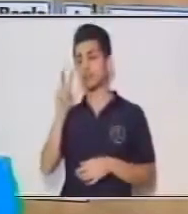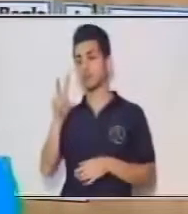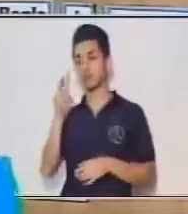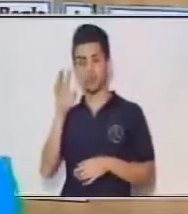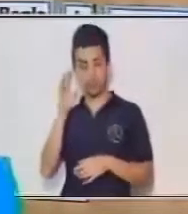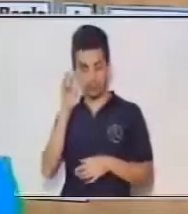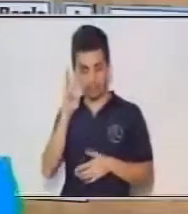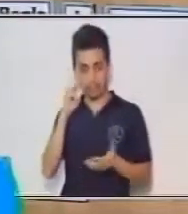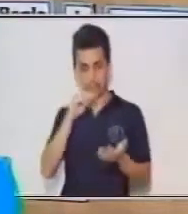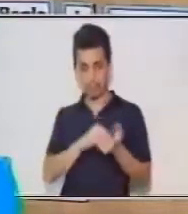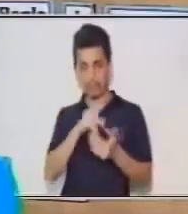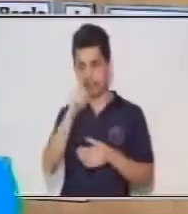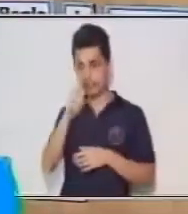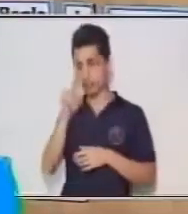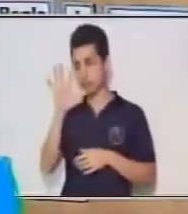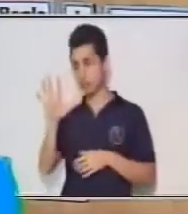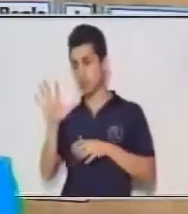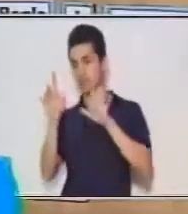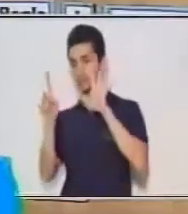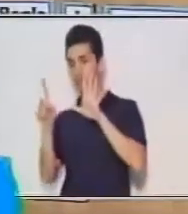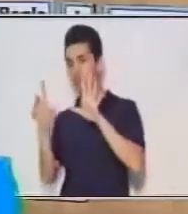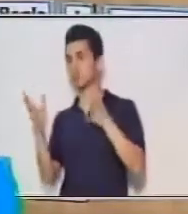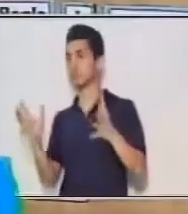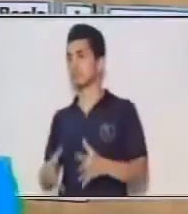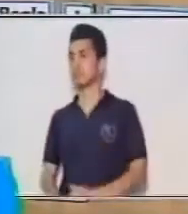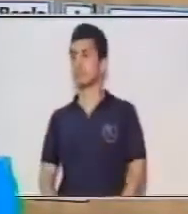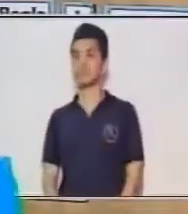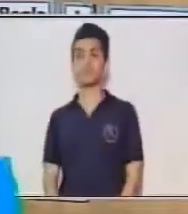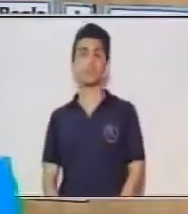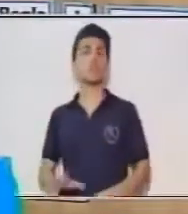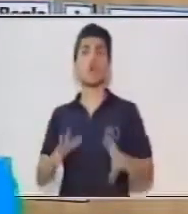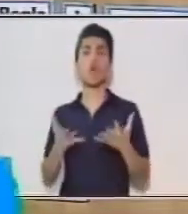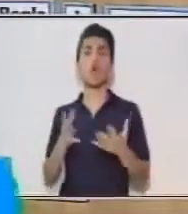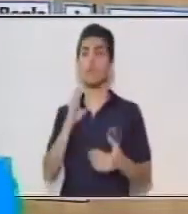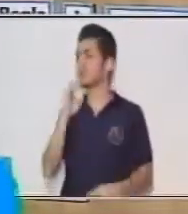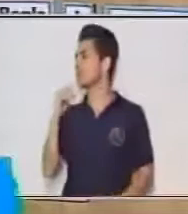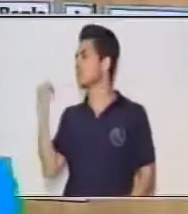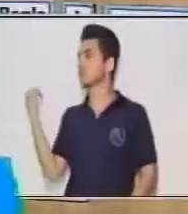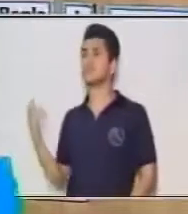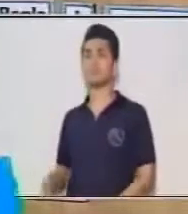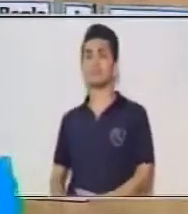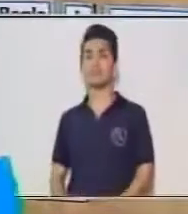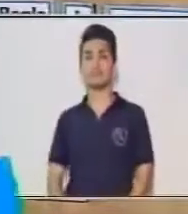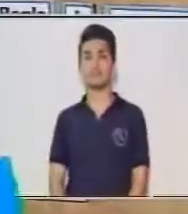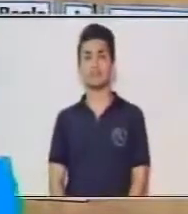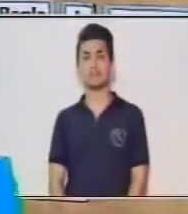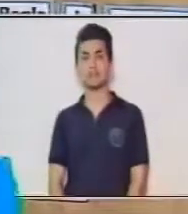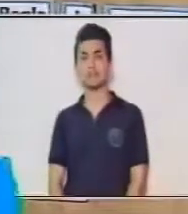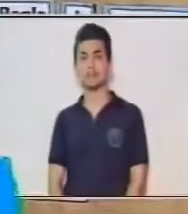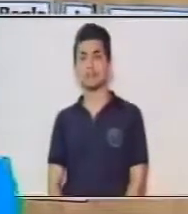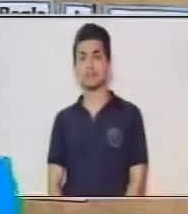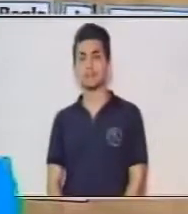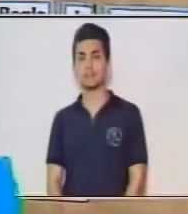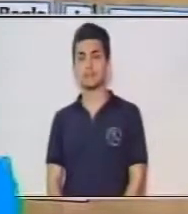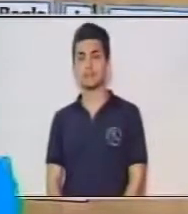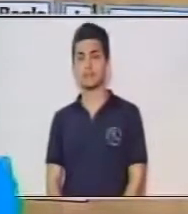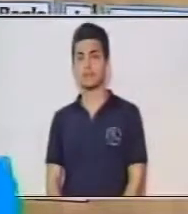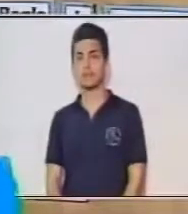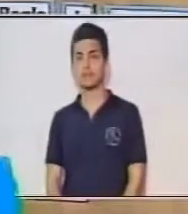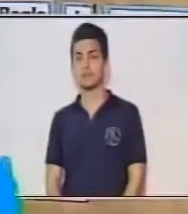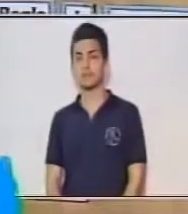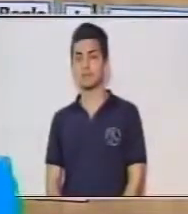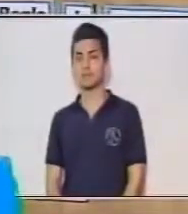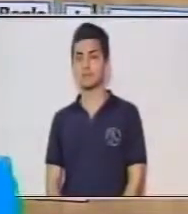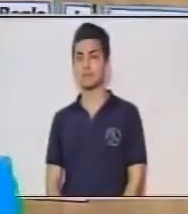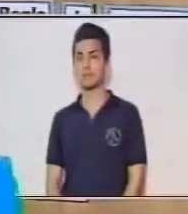3156. ¿Cómo sería la simbología de este número? Hagámoslo juntos. Muy bien.